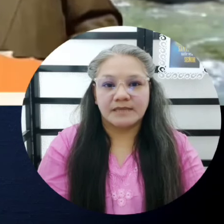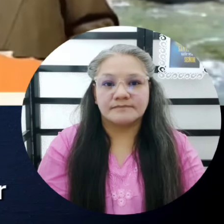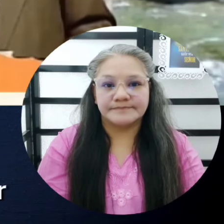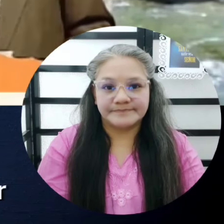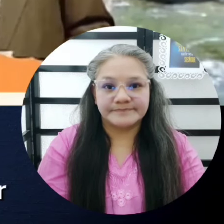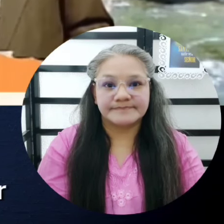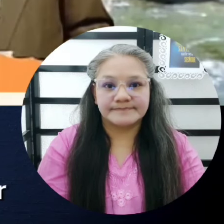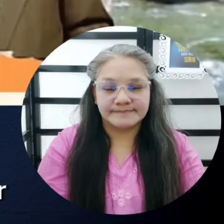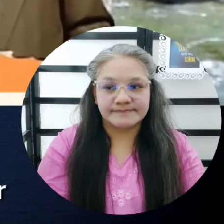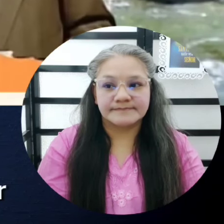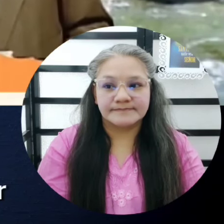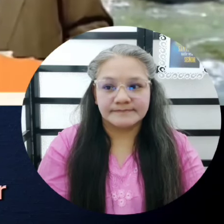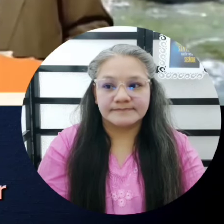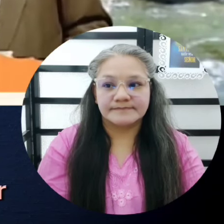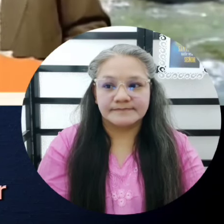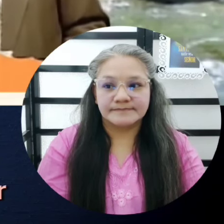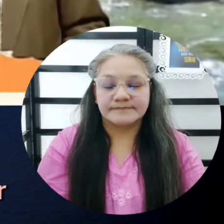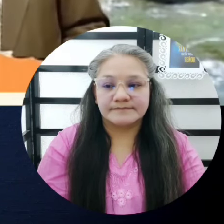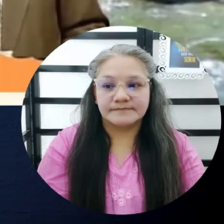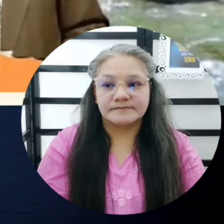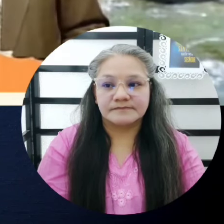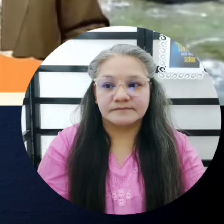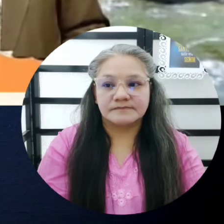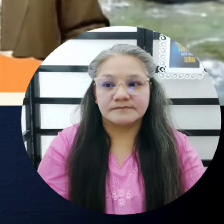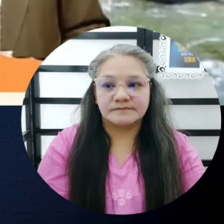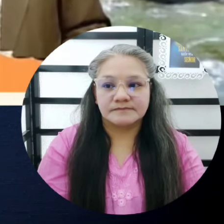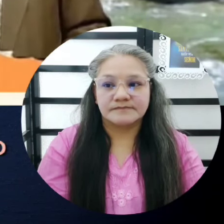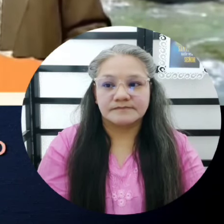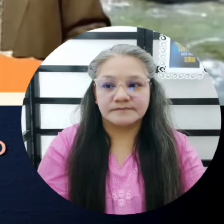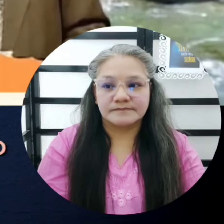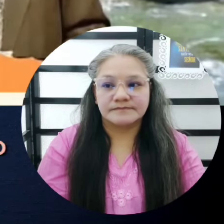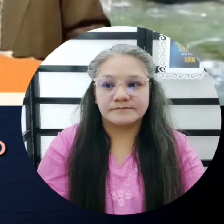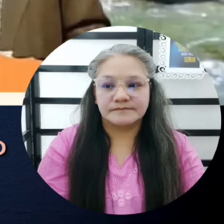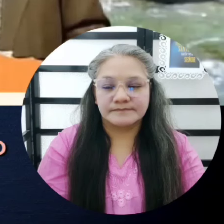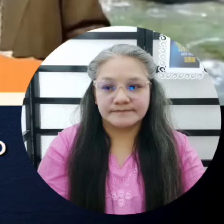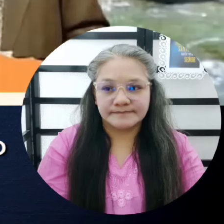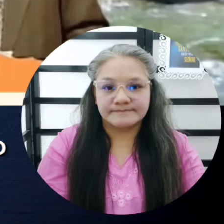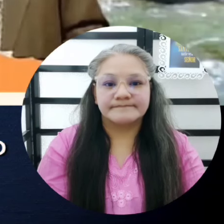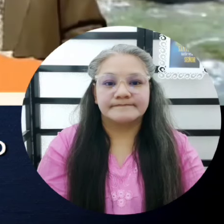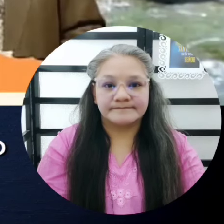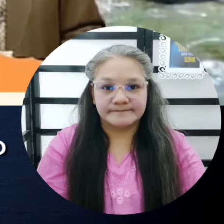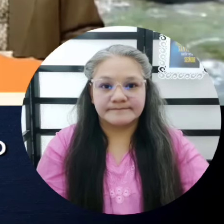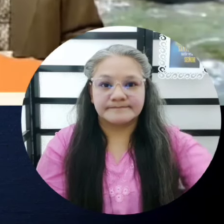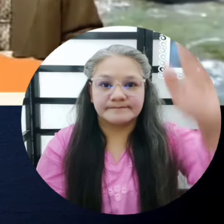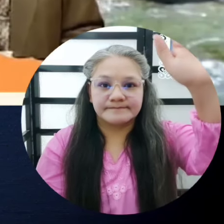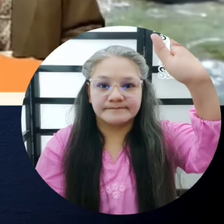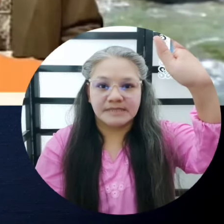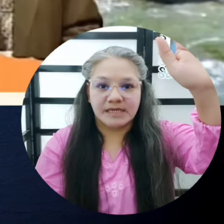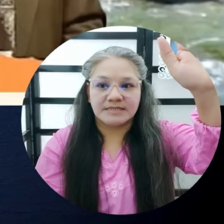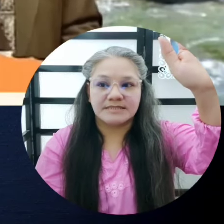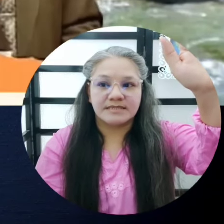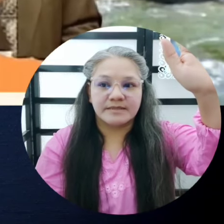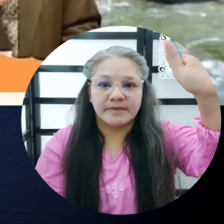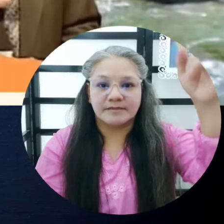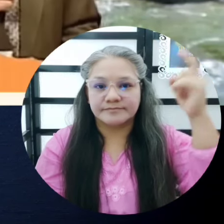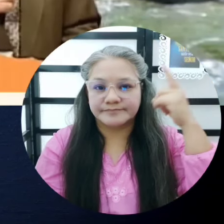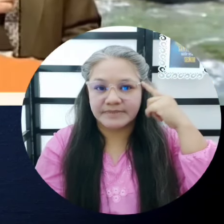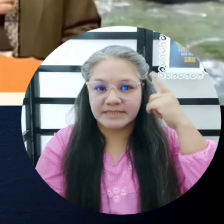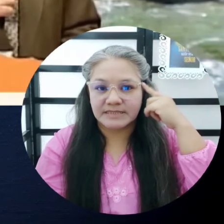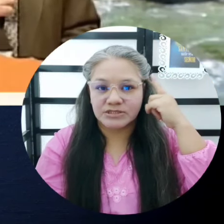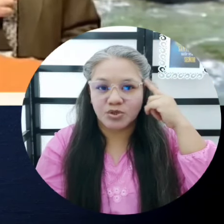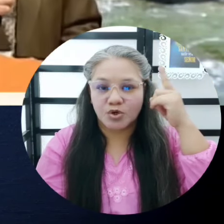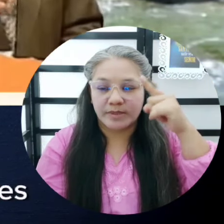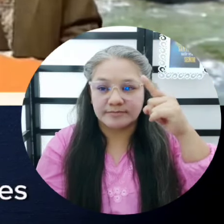su padre. Le causa tristeza, le causa dolor. Y a usted no le irá bien. Oye,